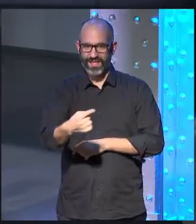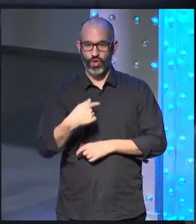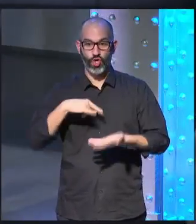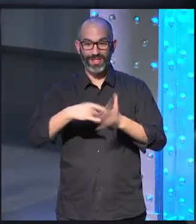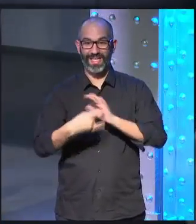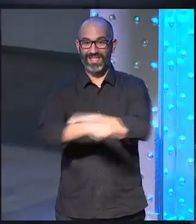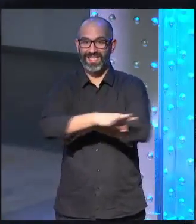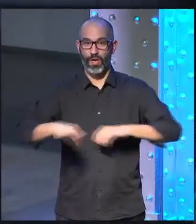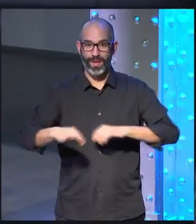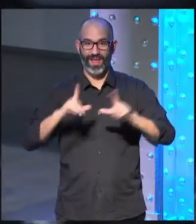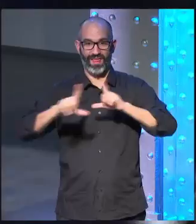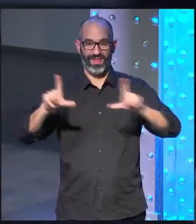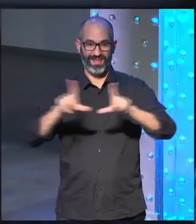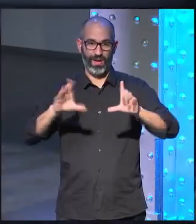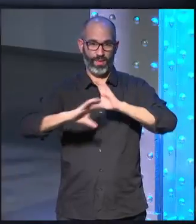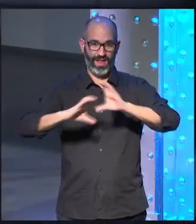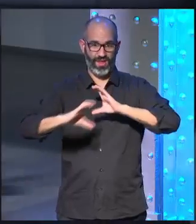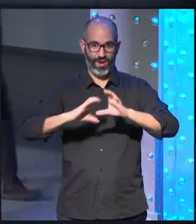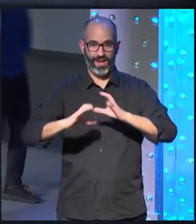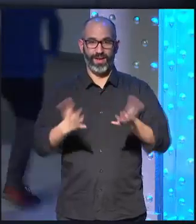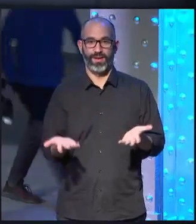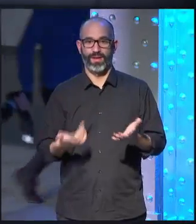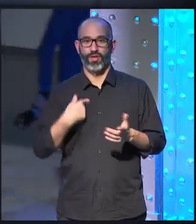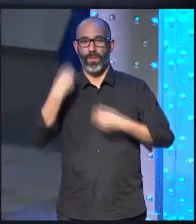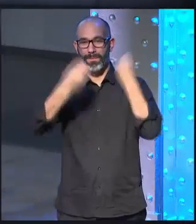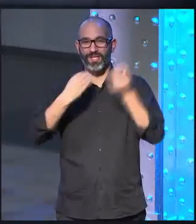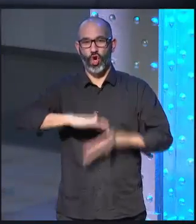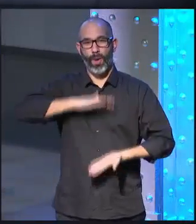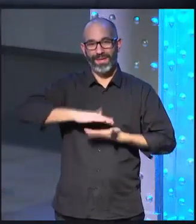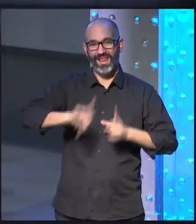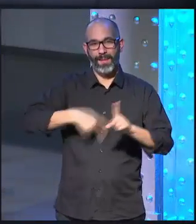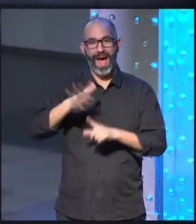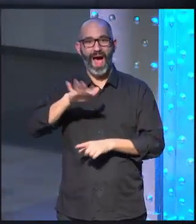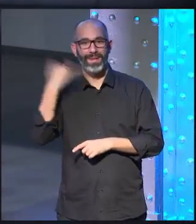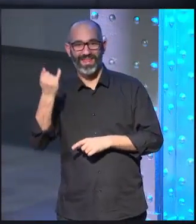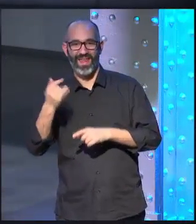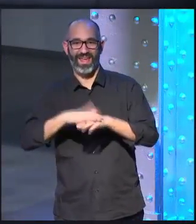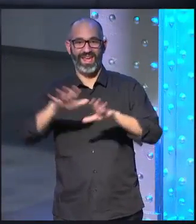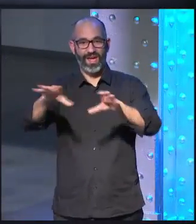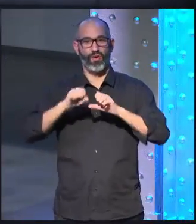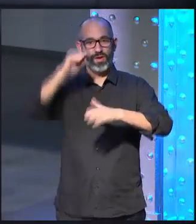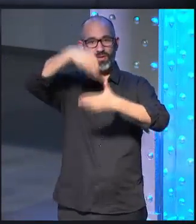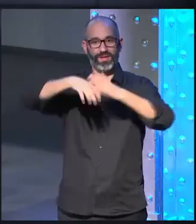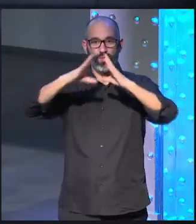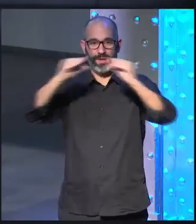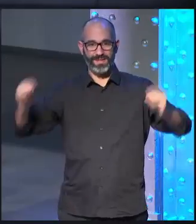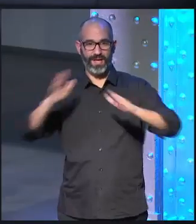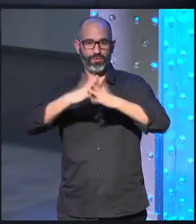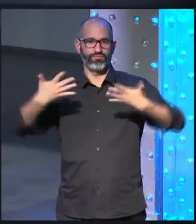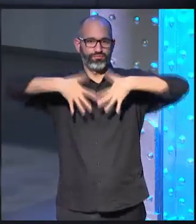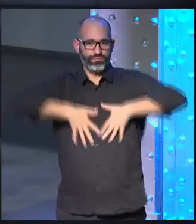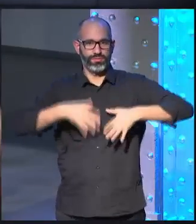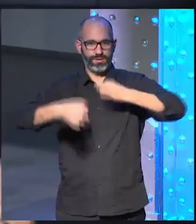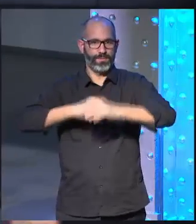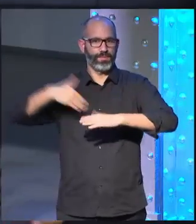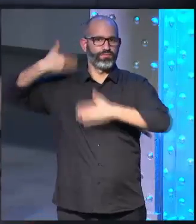ingeniero de telecomunicaciones. Creo que las competencias y las habilidades que he cogido en la universidad van a estar conmigo siempre en la mochila.